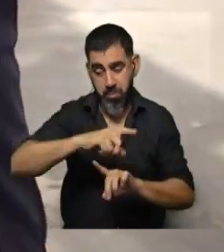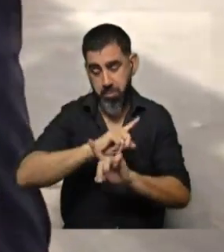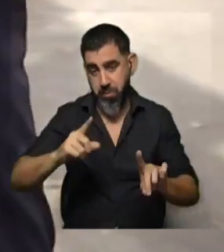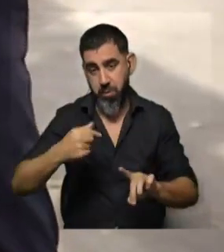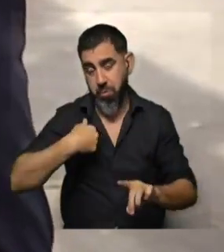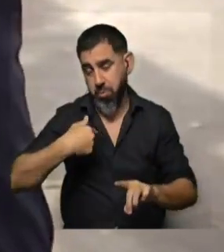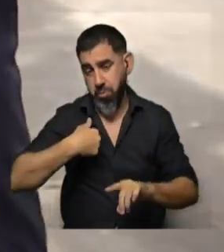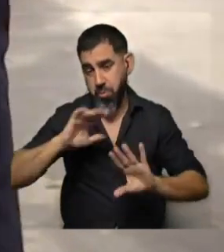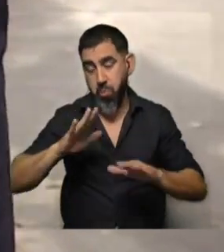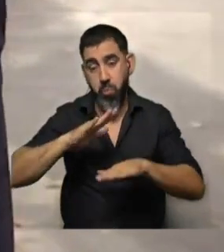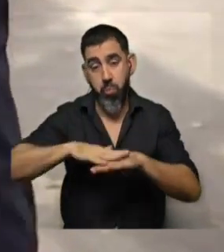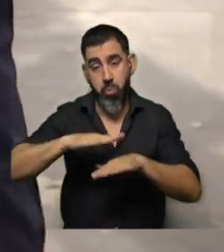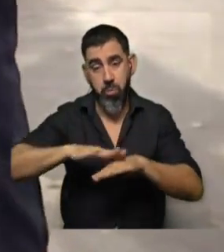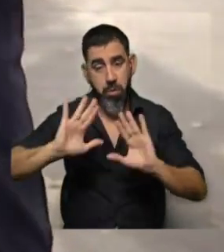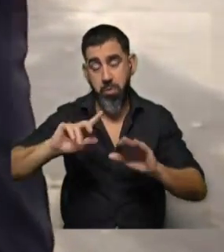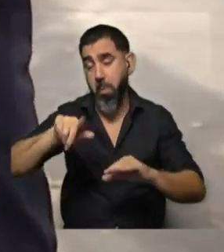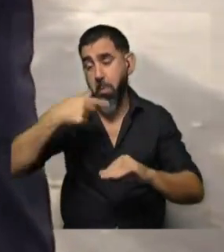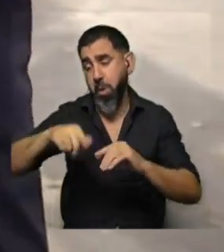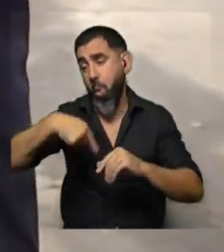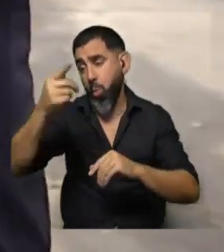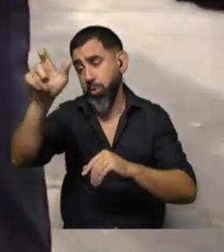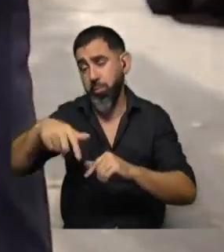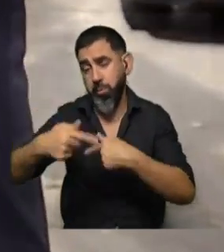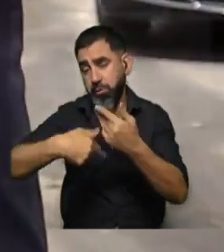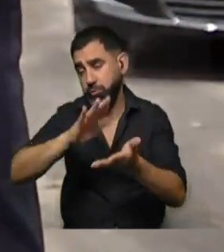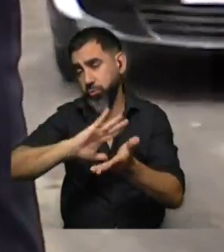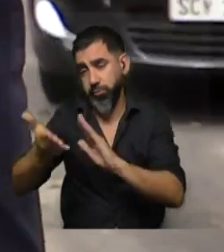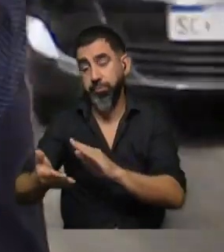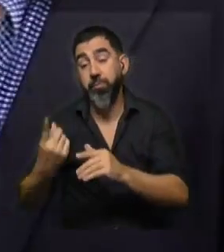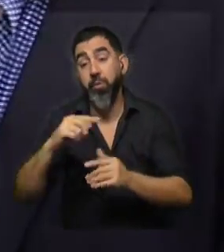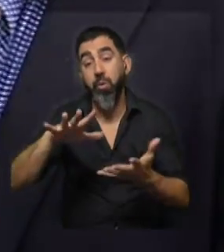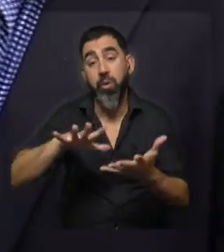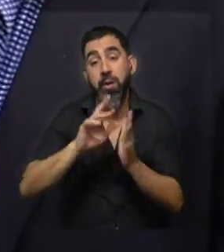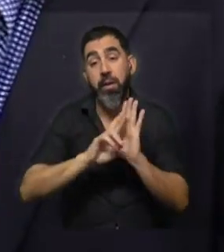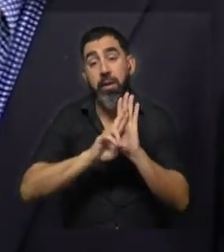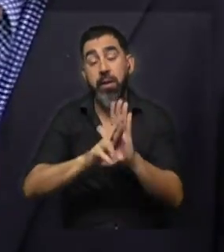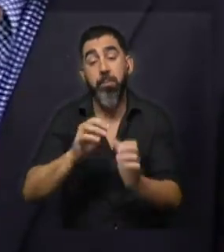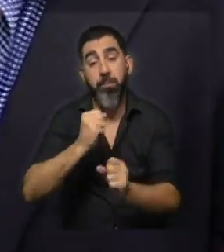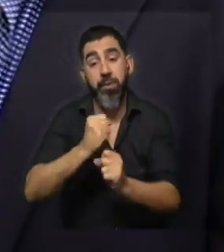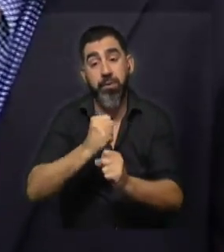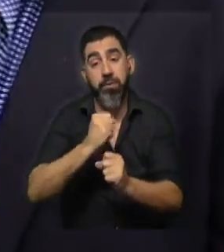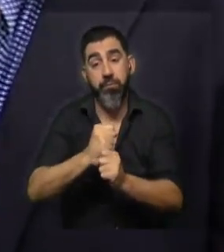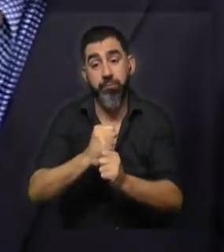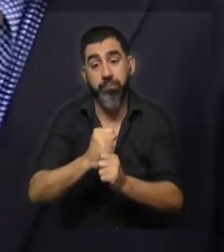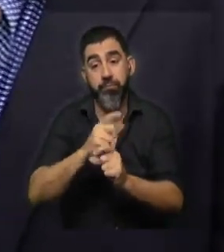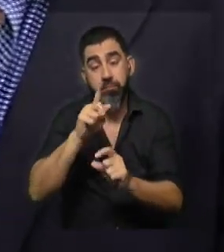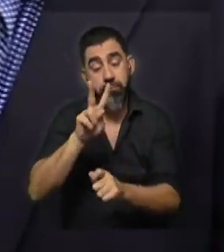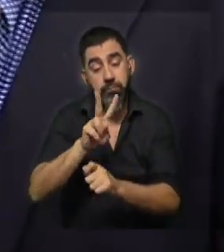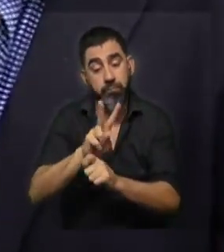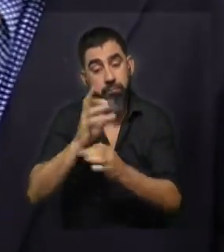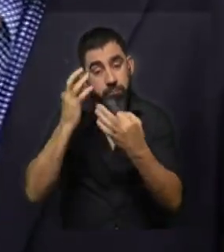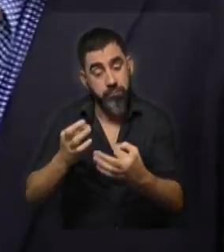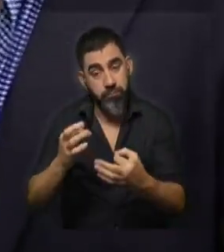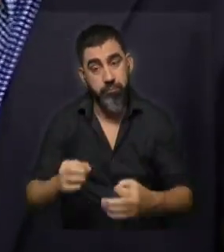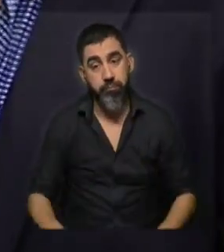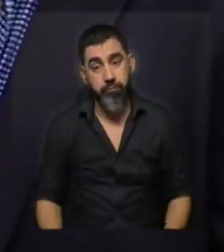Cabrera está en un momento Y mañana va a seguir otro pero el lugar de la representación de los trabajadores que es lo que tenemos que velar y que tenemos que